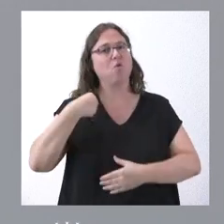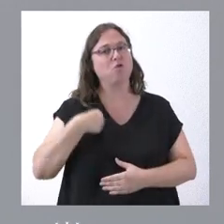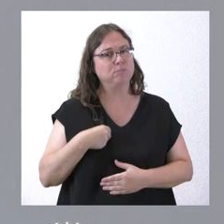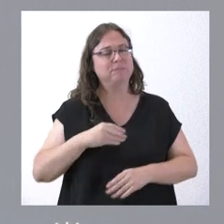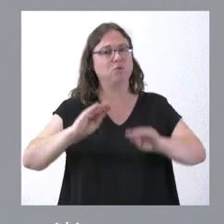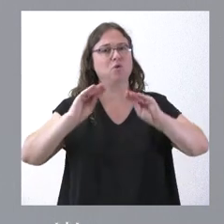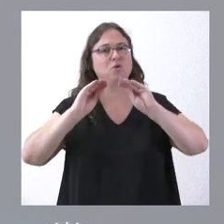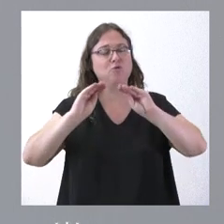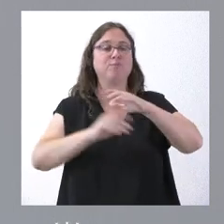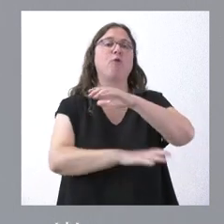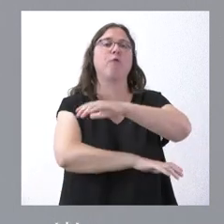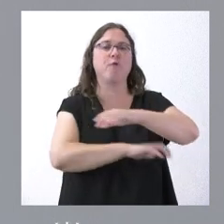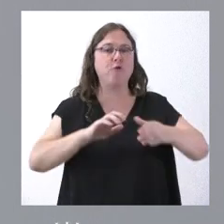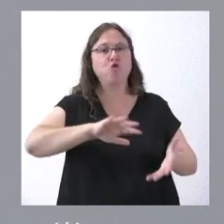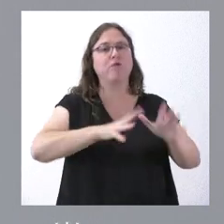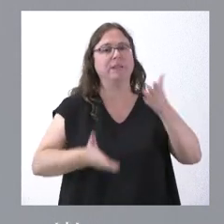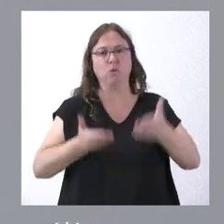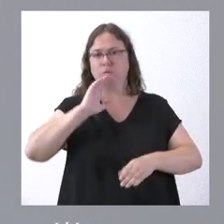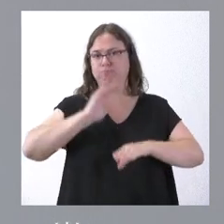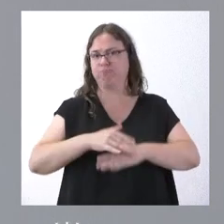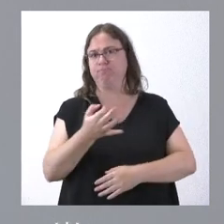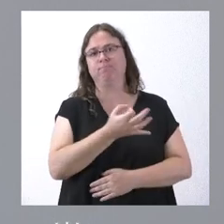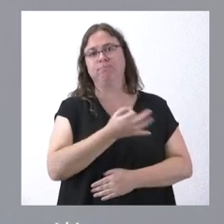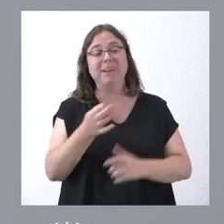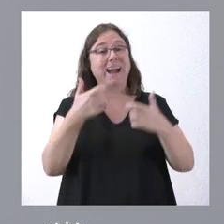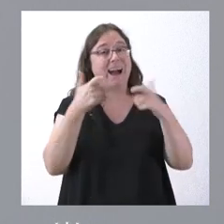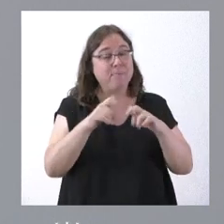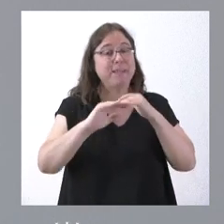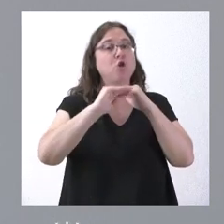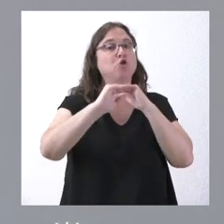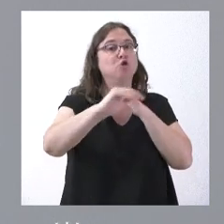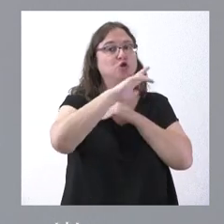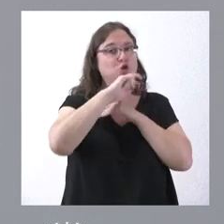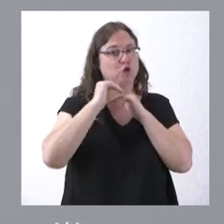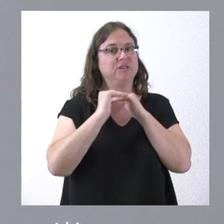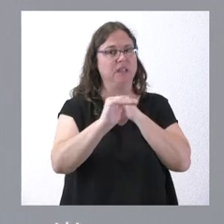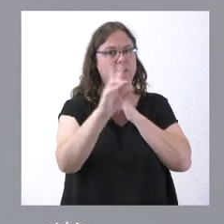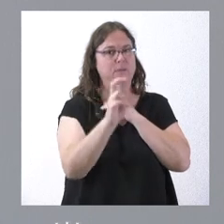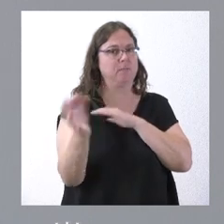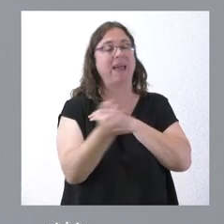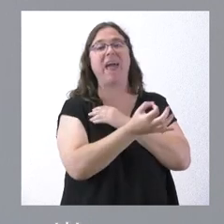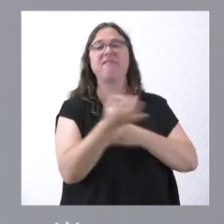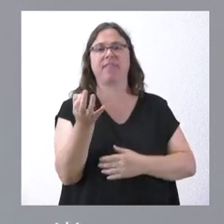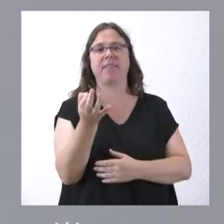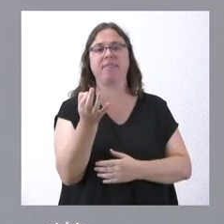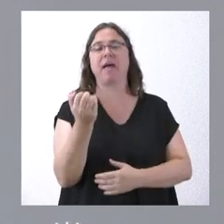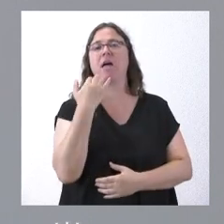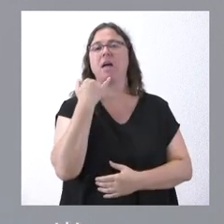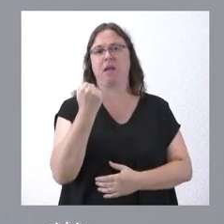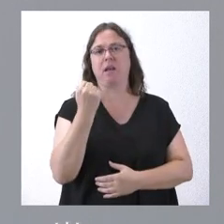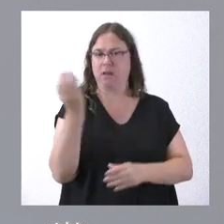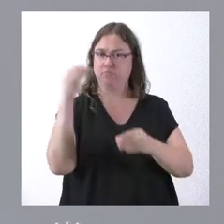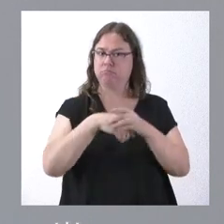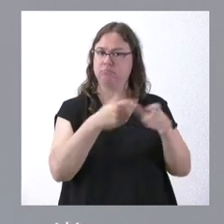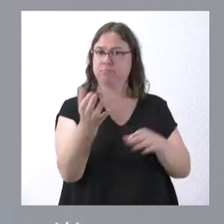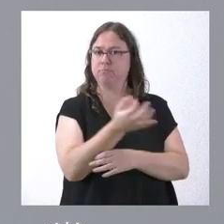son los fondos de la transición justa, fundamentalmente en el apartado de sostenibilidad y eficiencia energética en lo que tiene